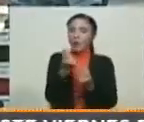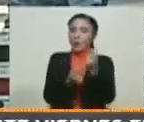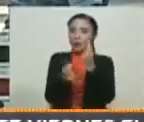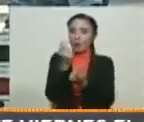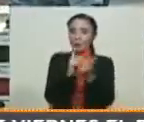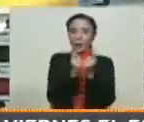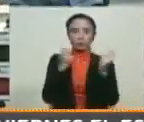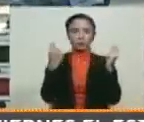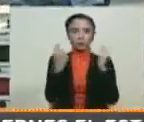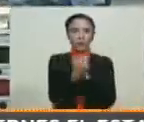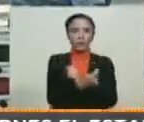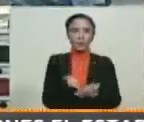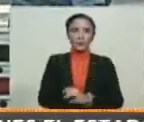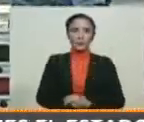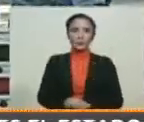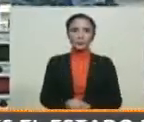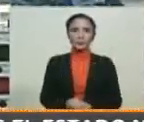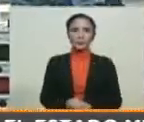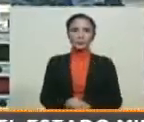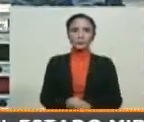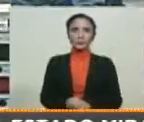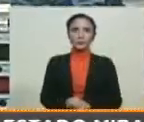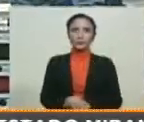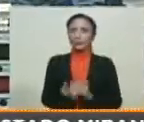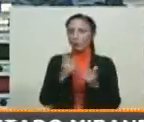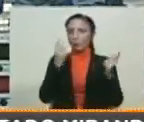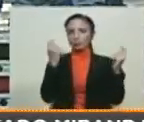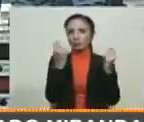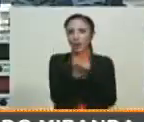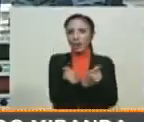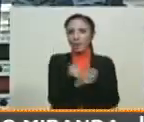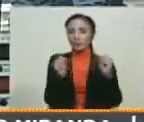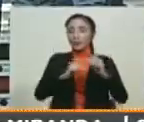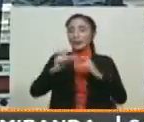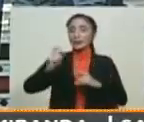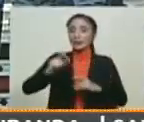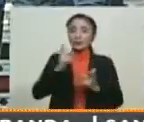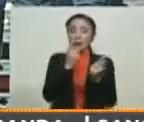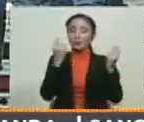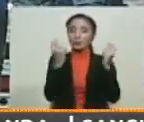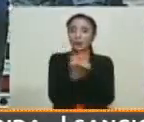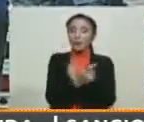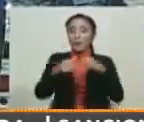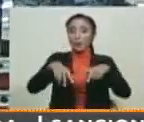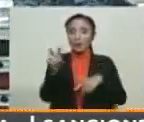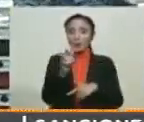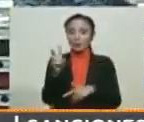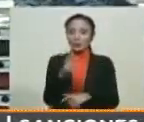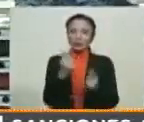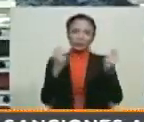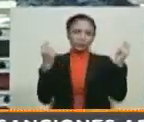patria a un gran cambio económico necesario para venezuela